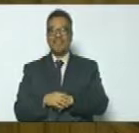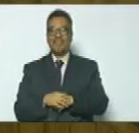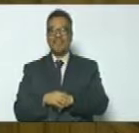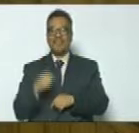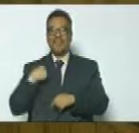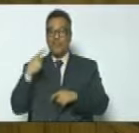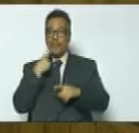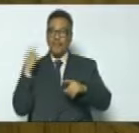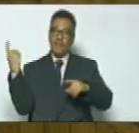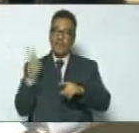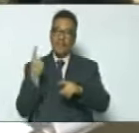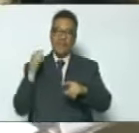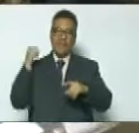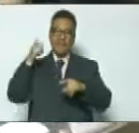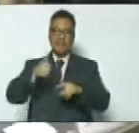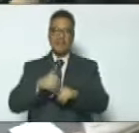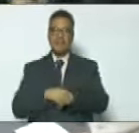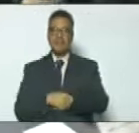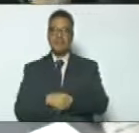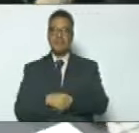Viene una dinastía.